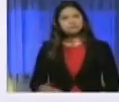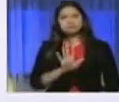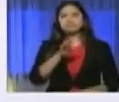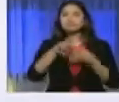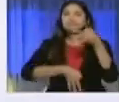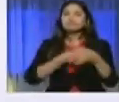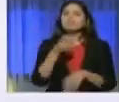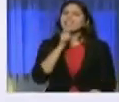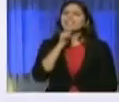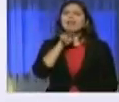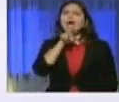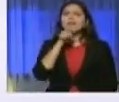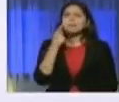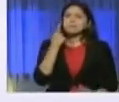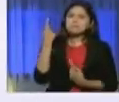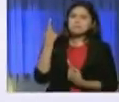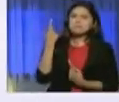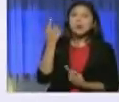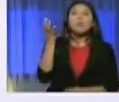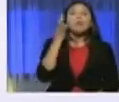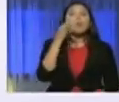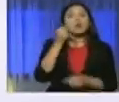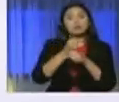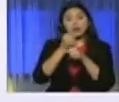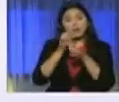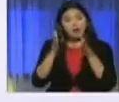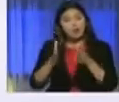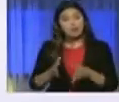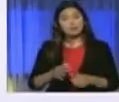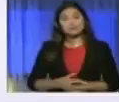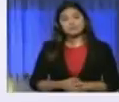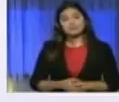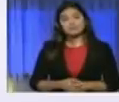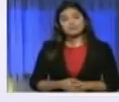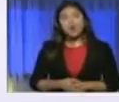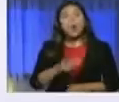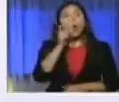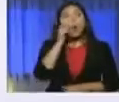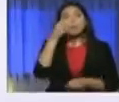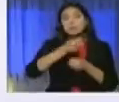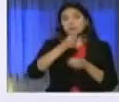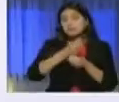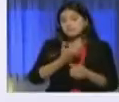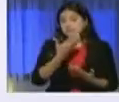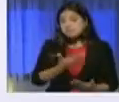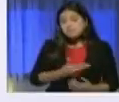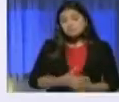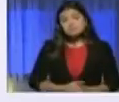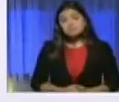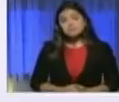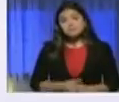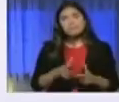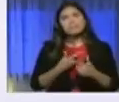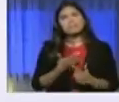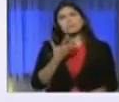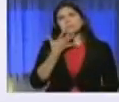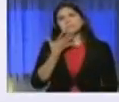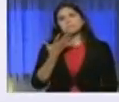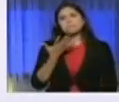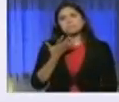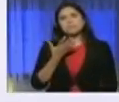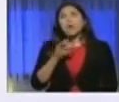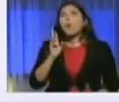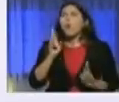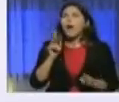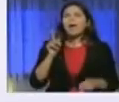¿quiénes hablan ahí? Mujeres trabajadoras, hombres trabajadores. Entonces uno dice, ojalá esto no